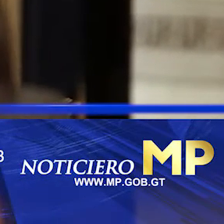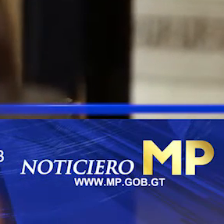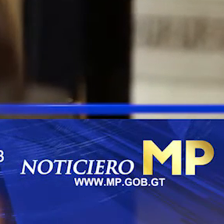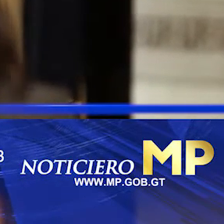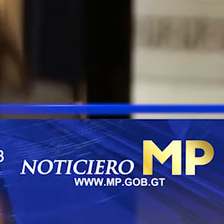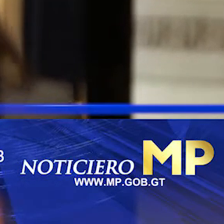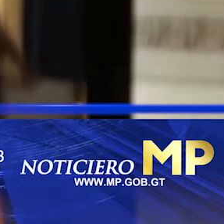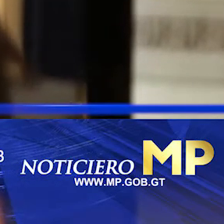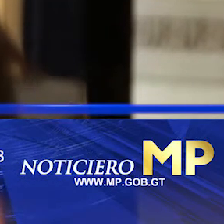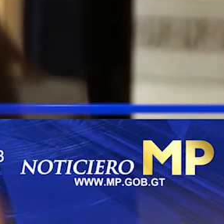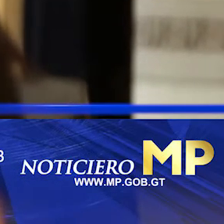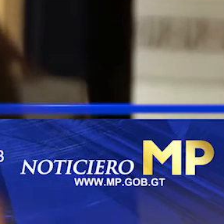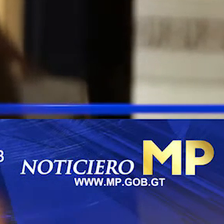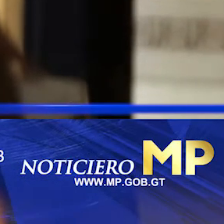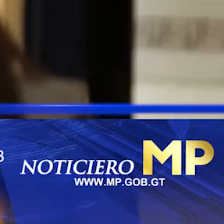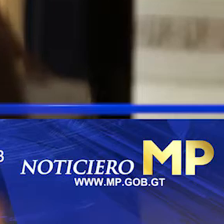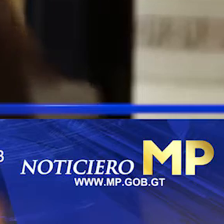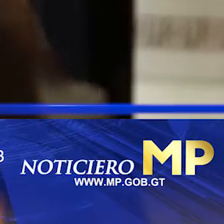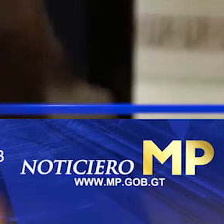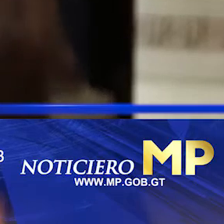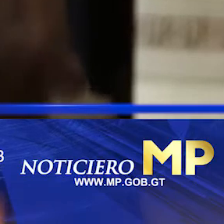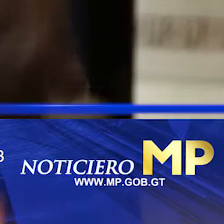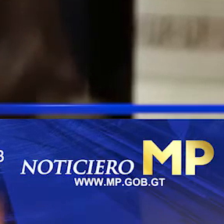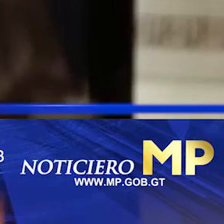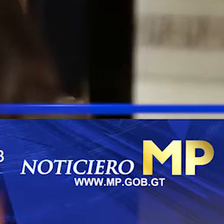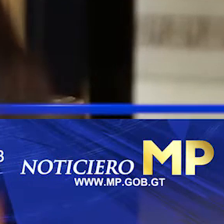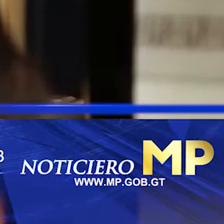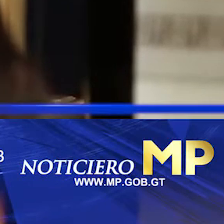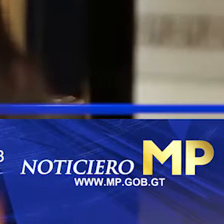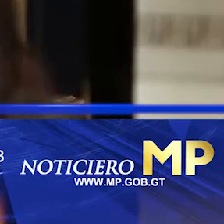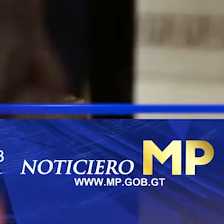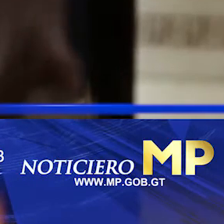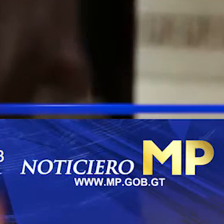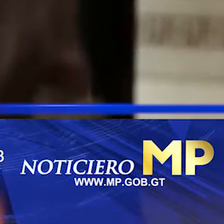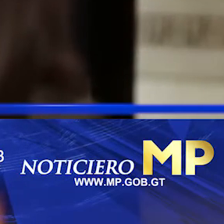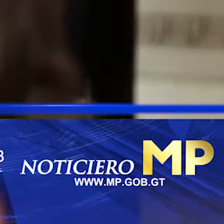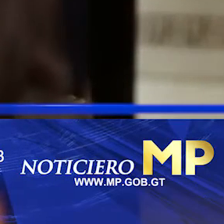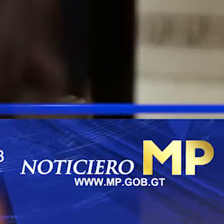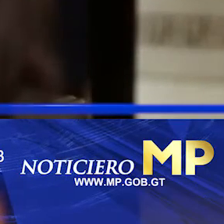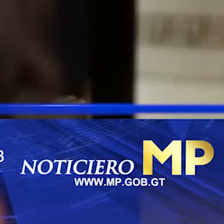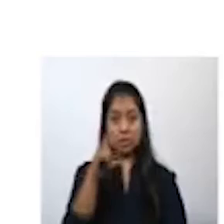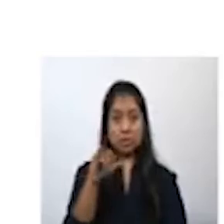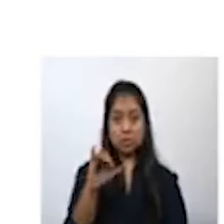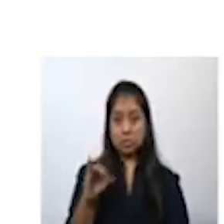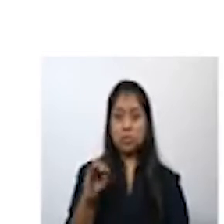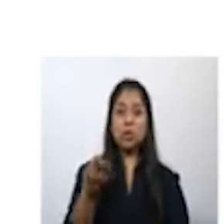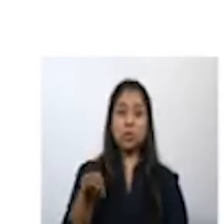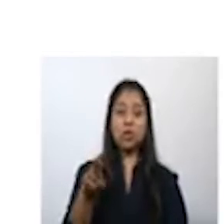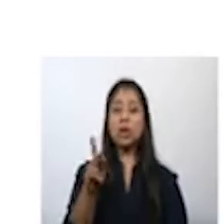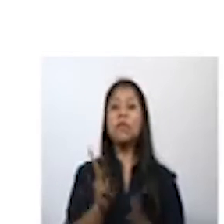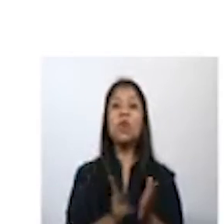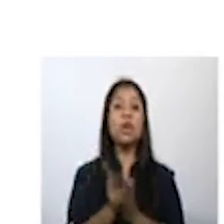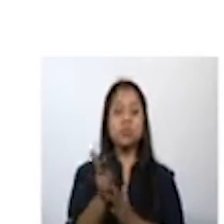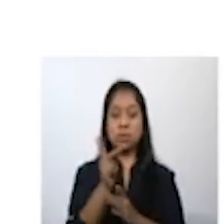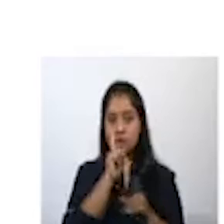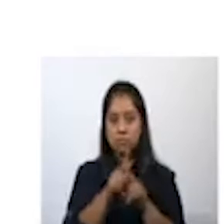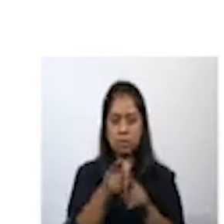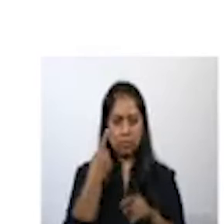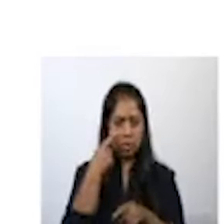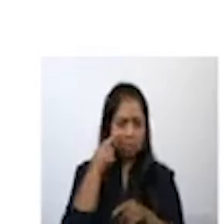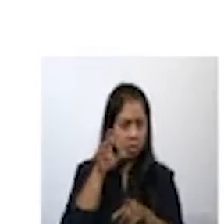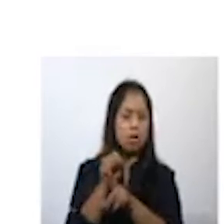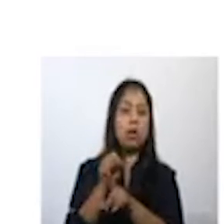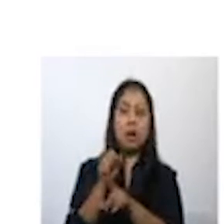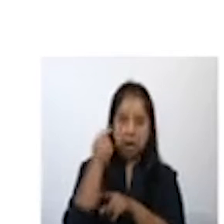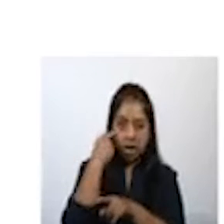en la detección, atención, derivación de niñas, niños y adolescentes víctimas de delitos y en la sanción y persecución